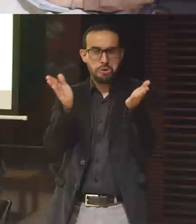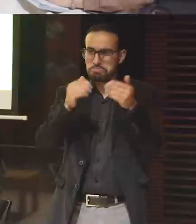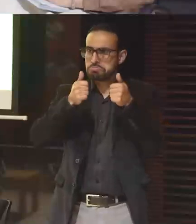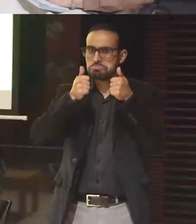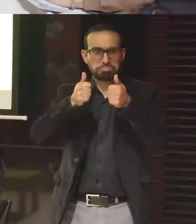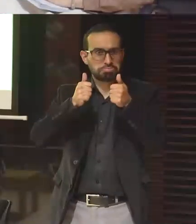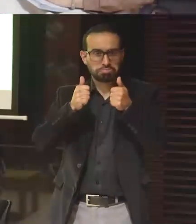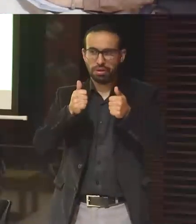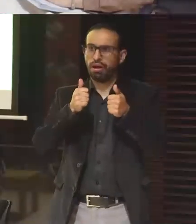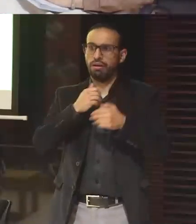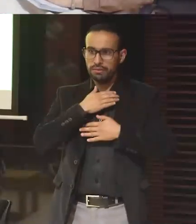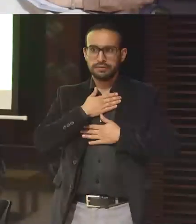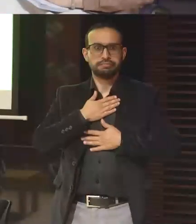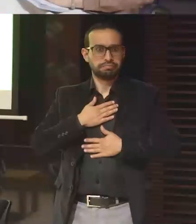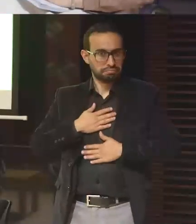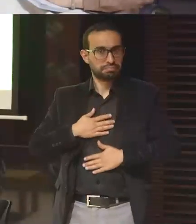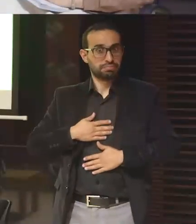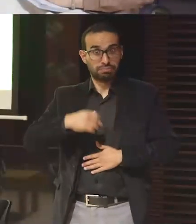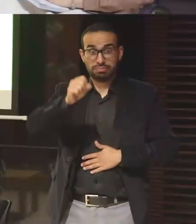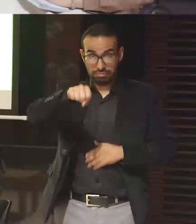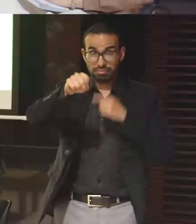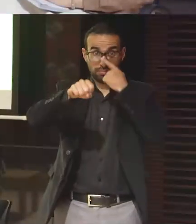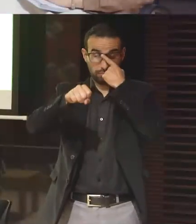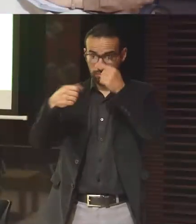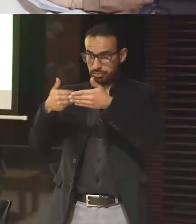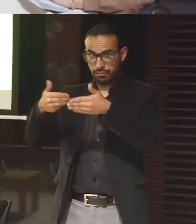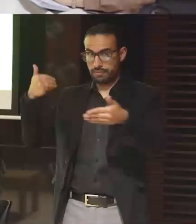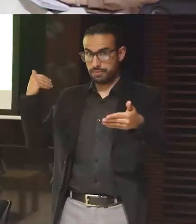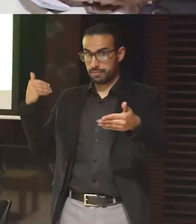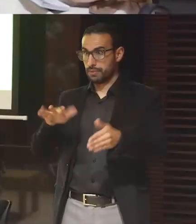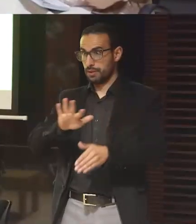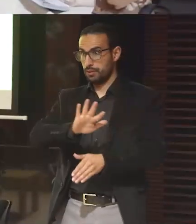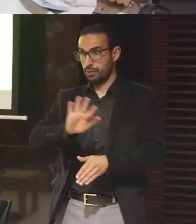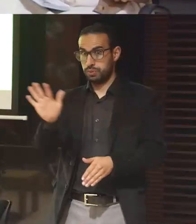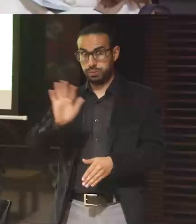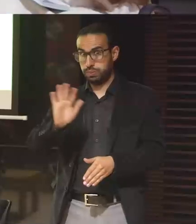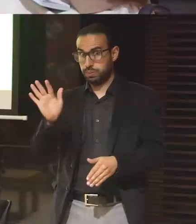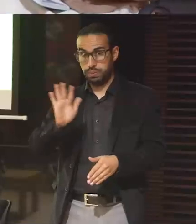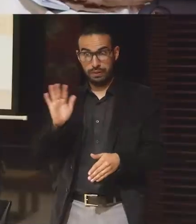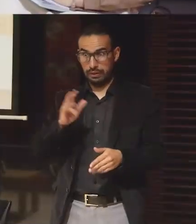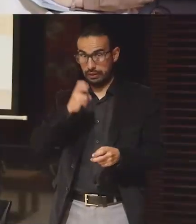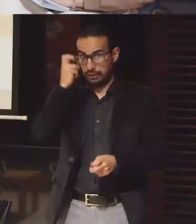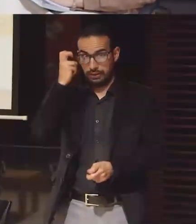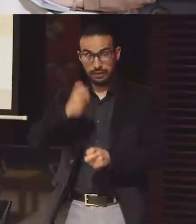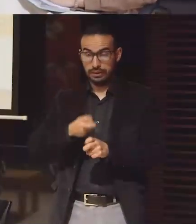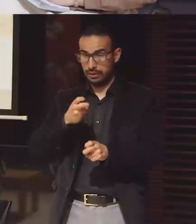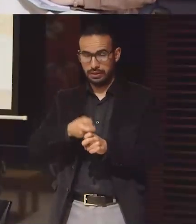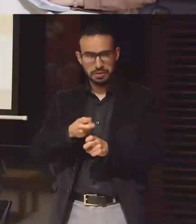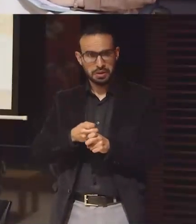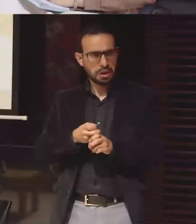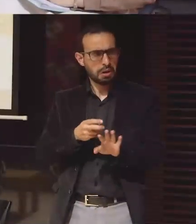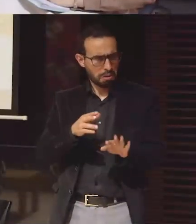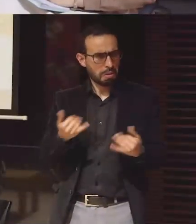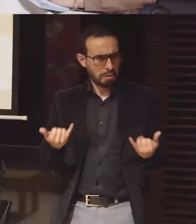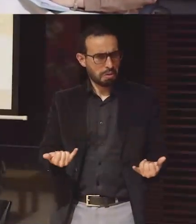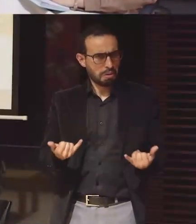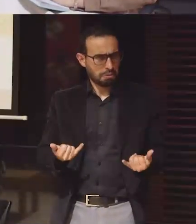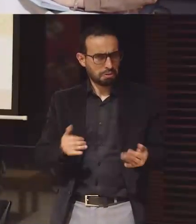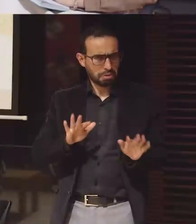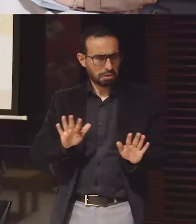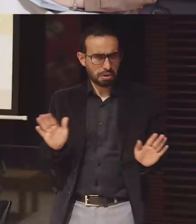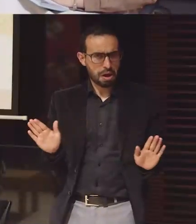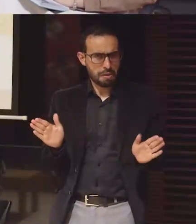muy práctico, con un sentido muy claro de lo que necesita la ciudadanía, y